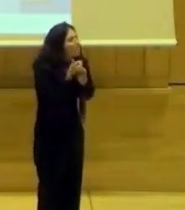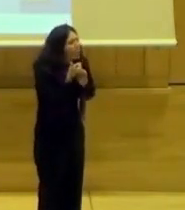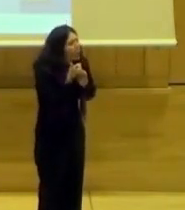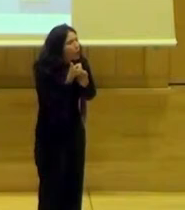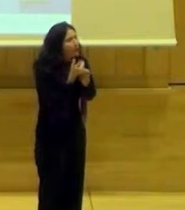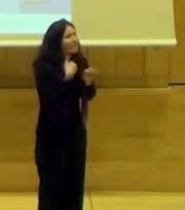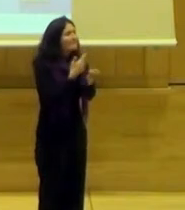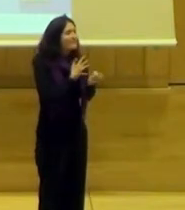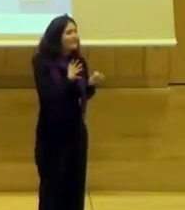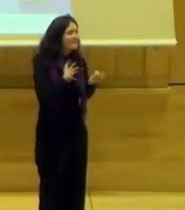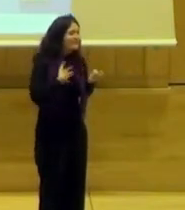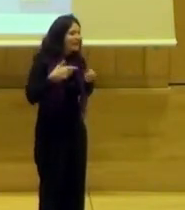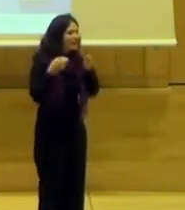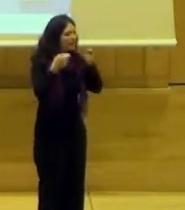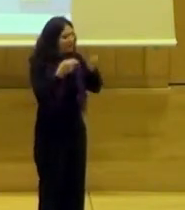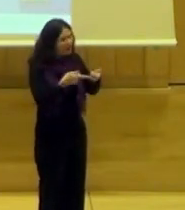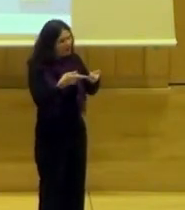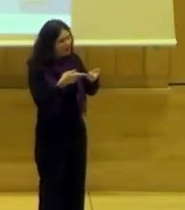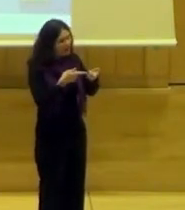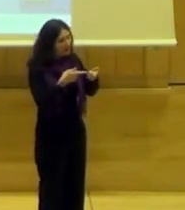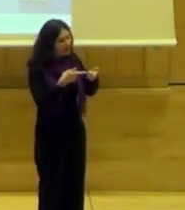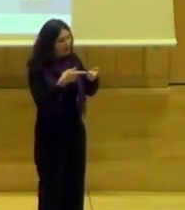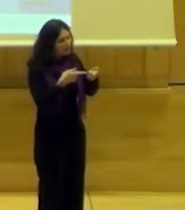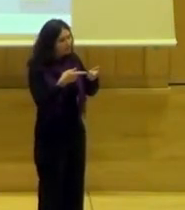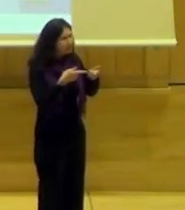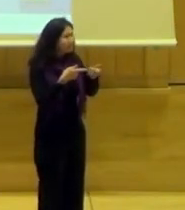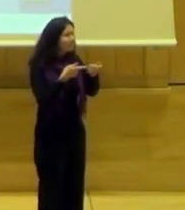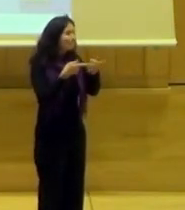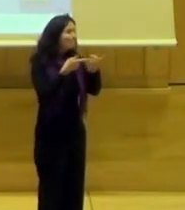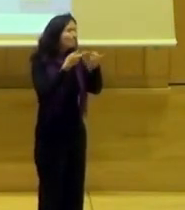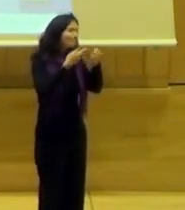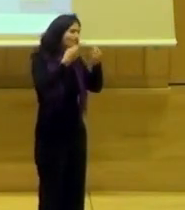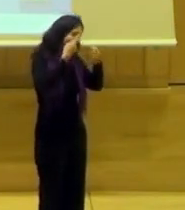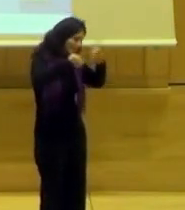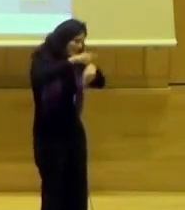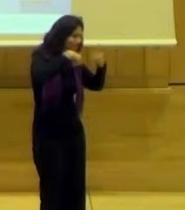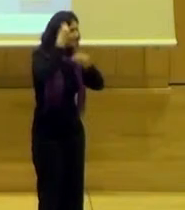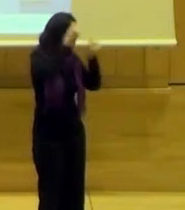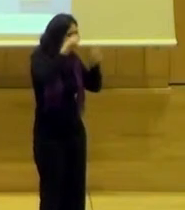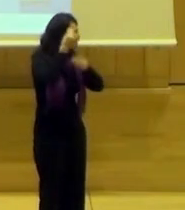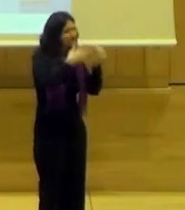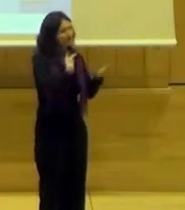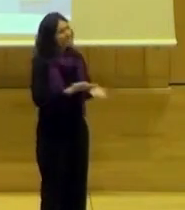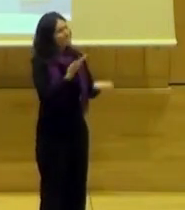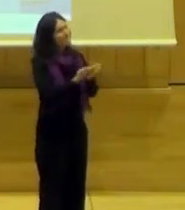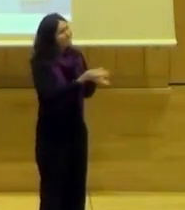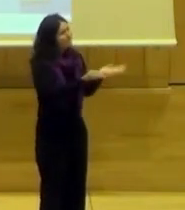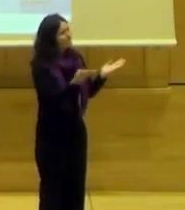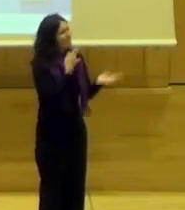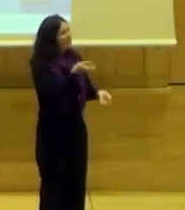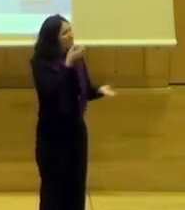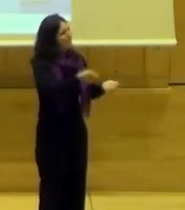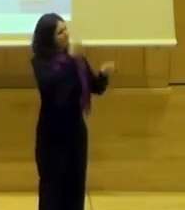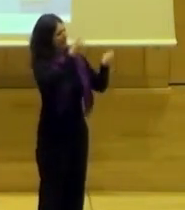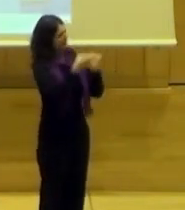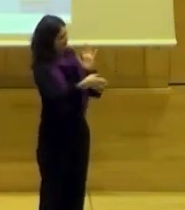poquito y queríamos darle un poquito más una vuelta de tuerca y exponer una serie de una información